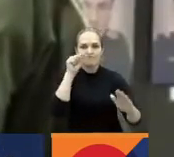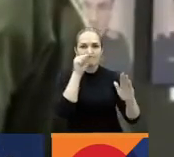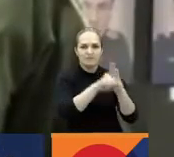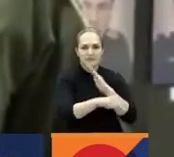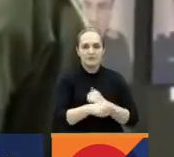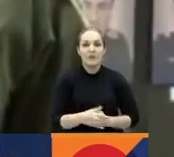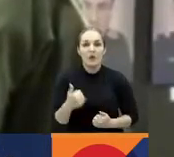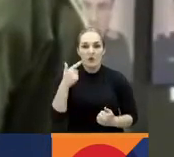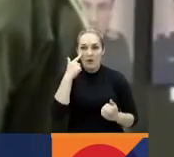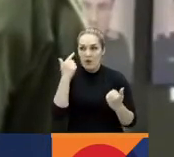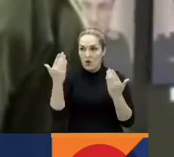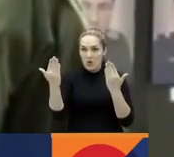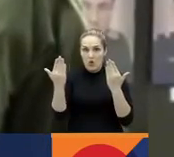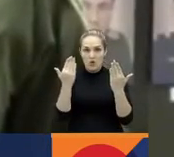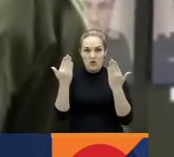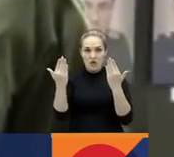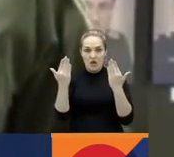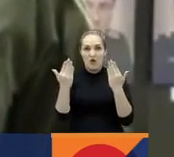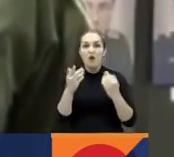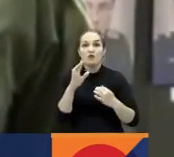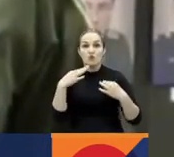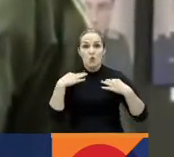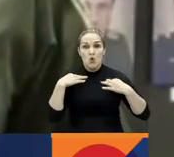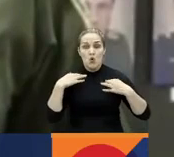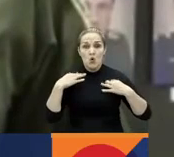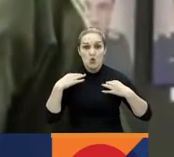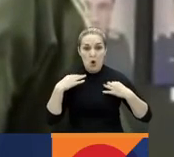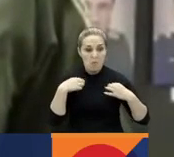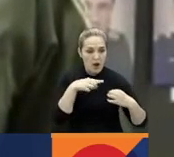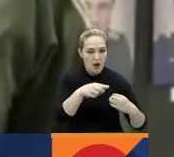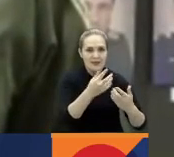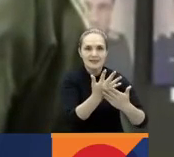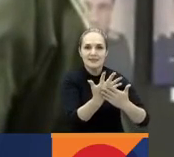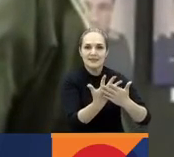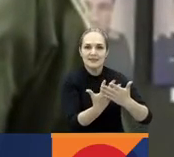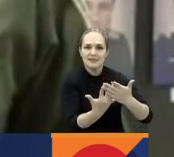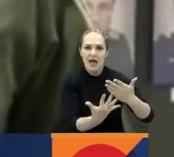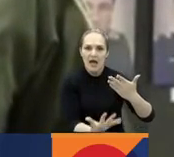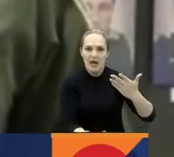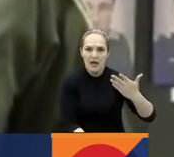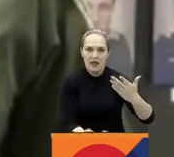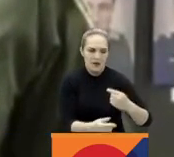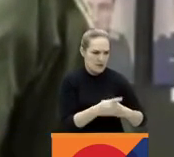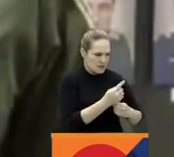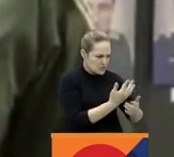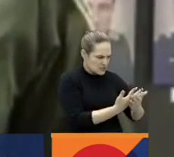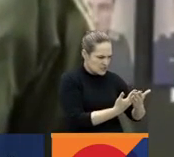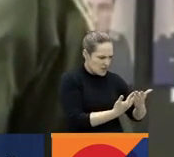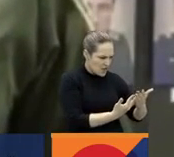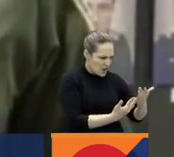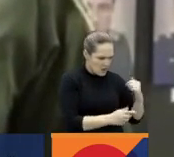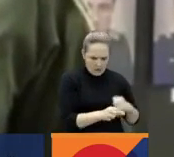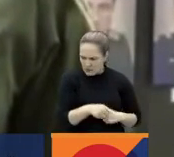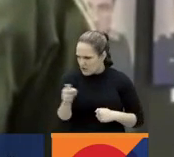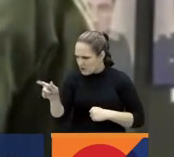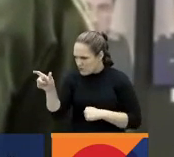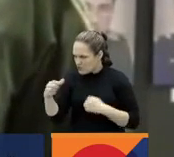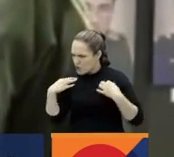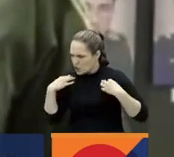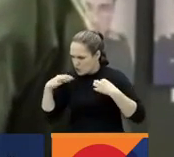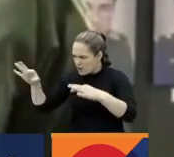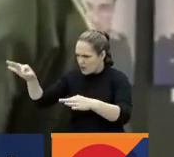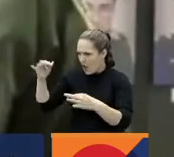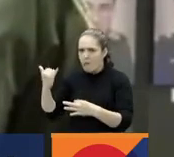cotejo de la sangre que tenía la prenda con las muestras tomadas de la víctima, según informe pericial